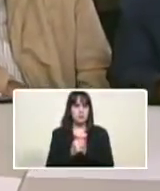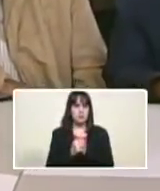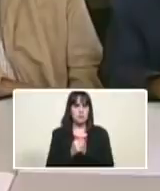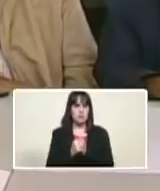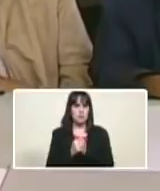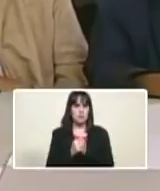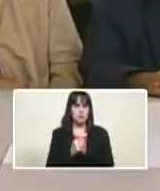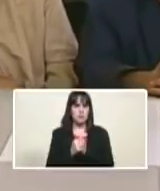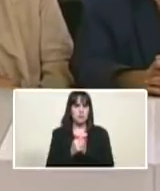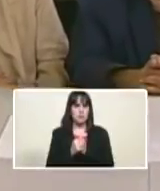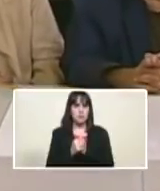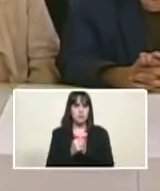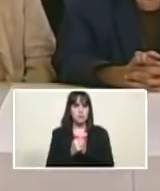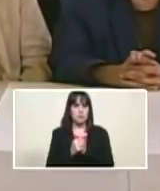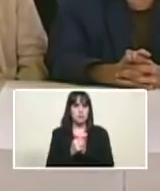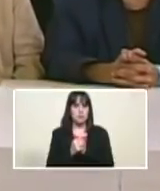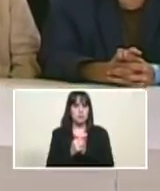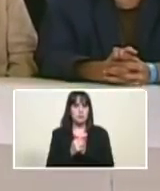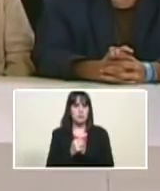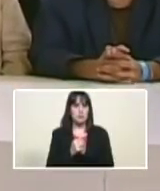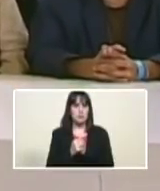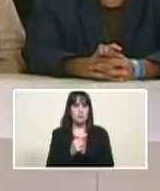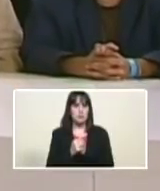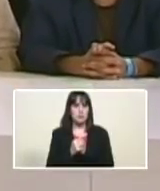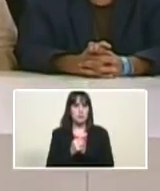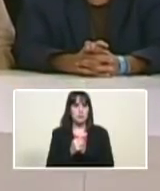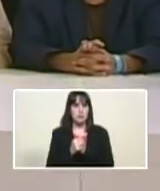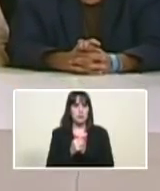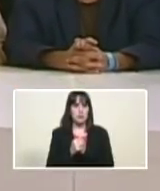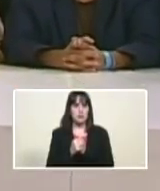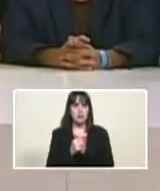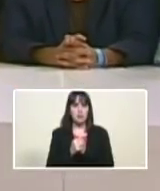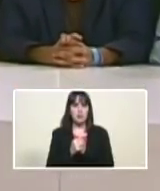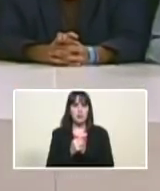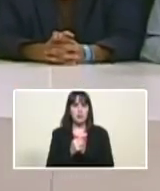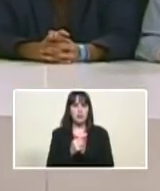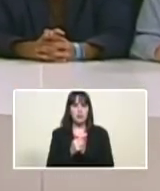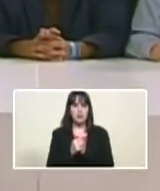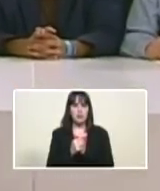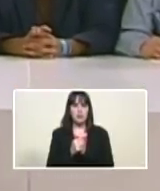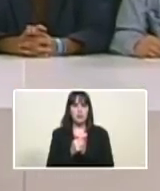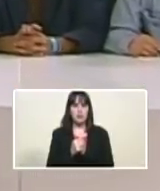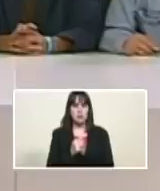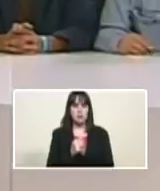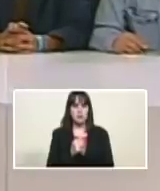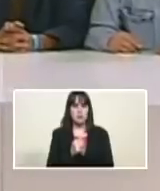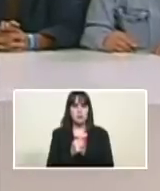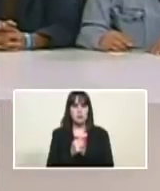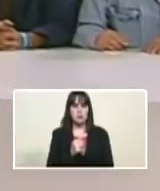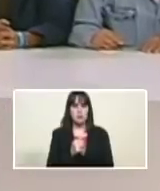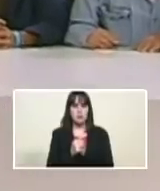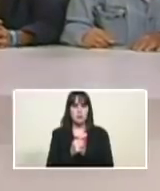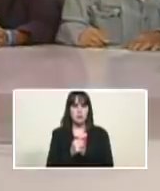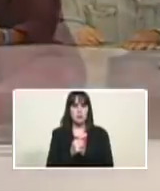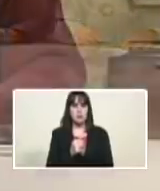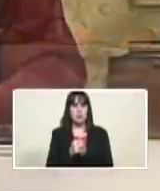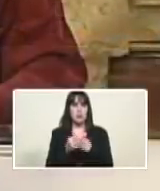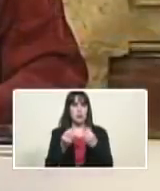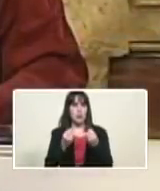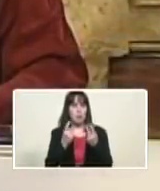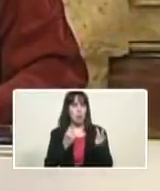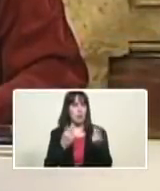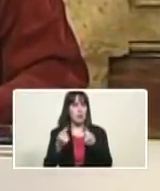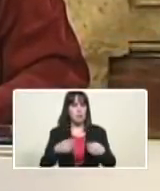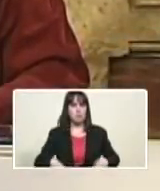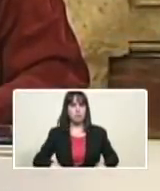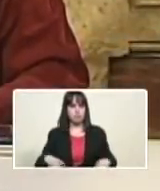alimentos, servicios públicos, buenos servicios públicos y de riqueza monetaria,